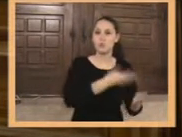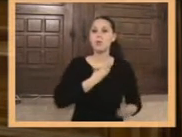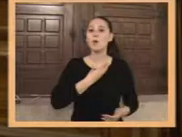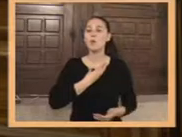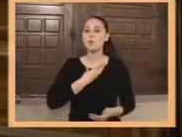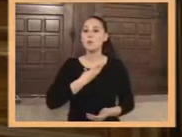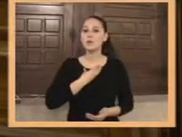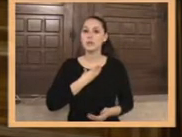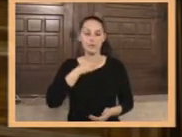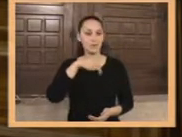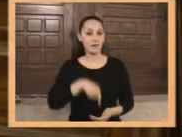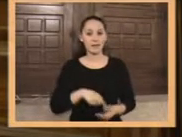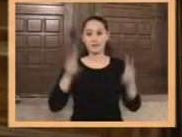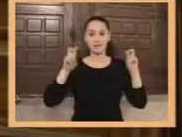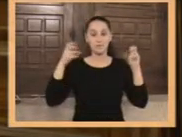los antiguos locales de la comisaría